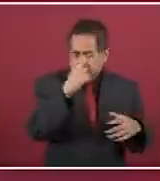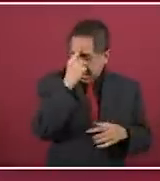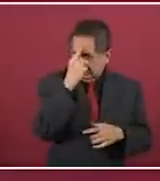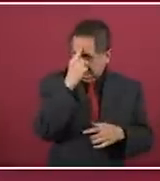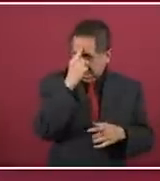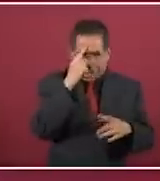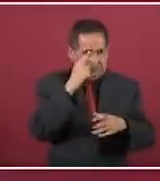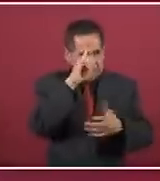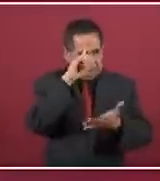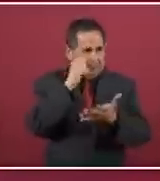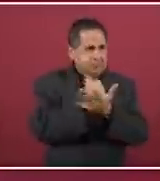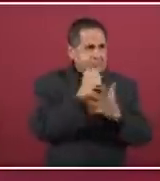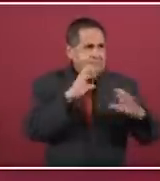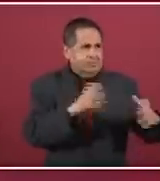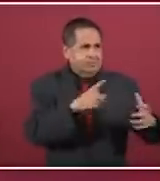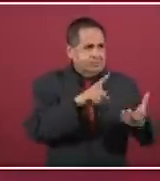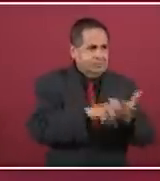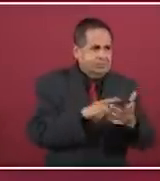enajenación.